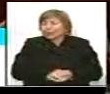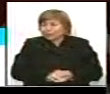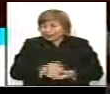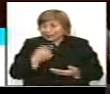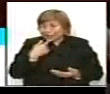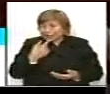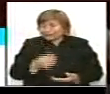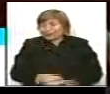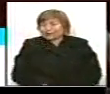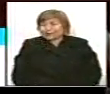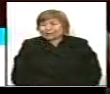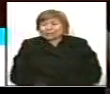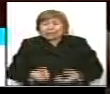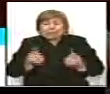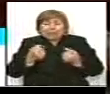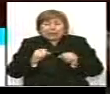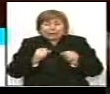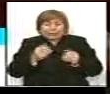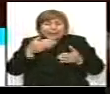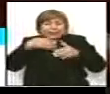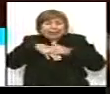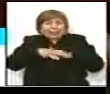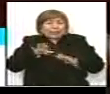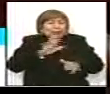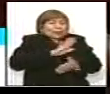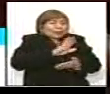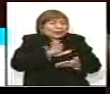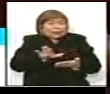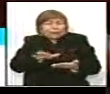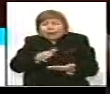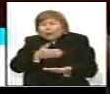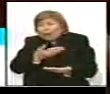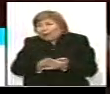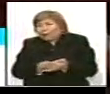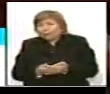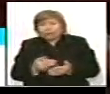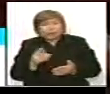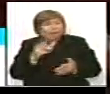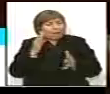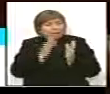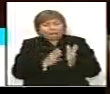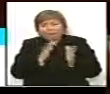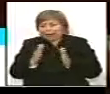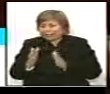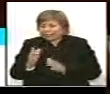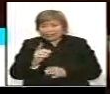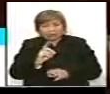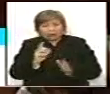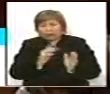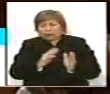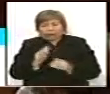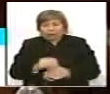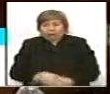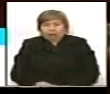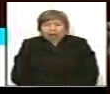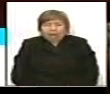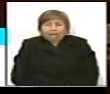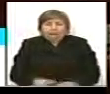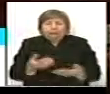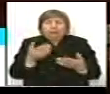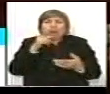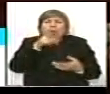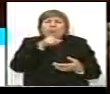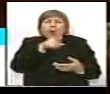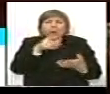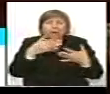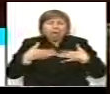es posible dentro de todo. No fácil, no necesariamente fácil, pero algo que